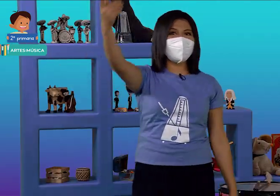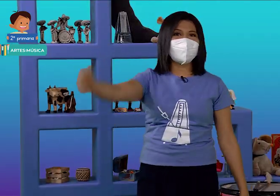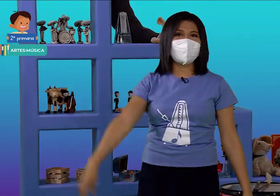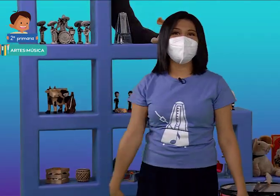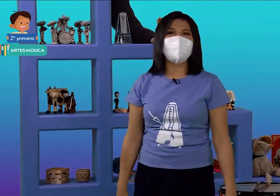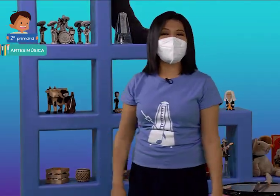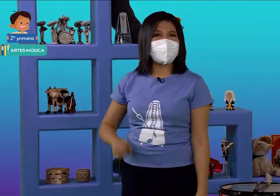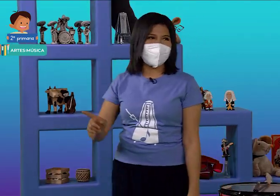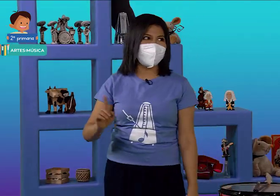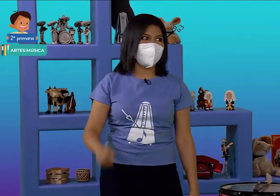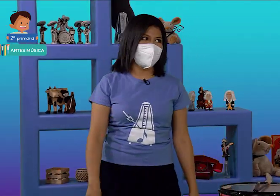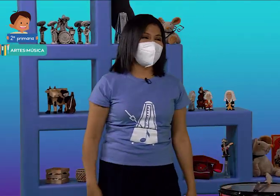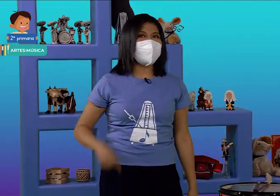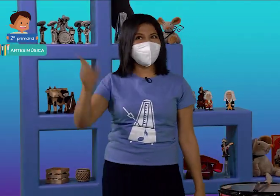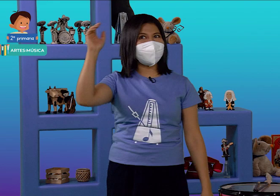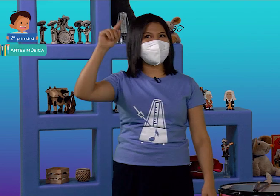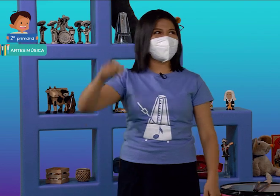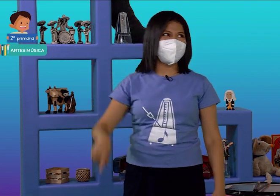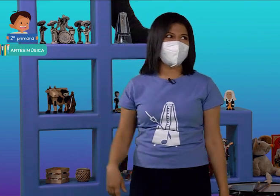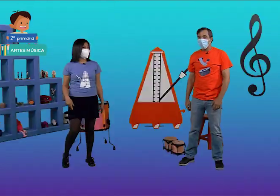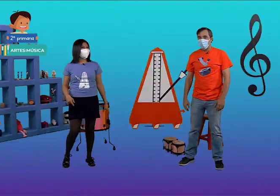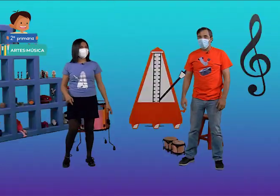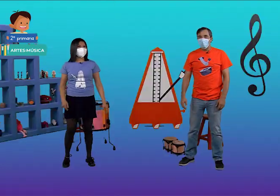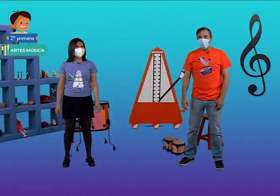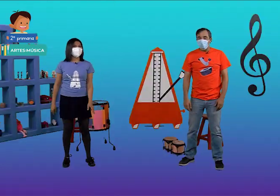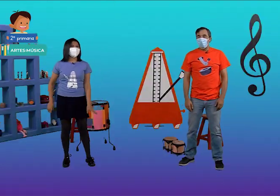Vamos a escuchar una canción más. ¡Música!